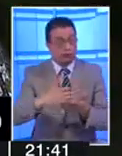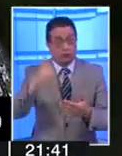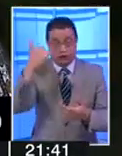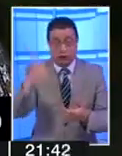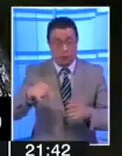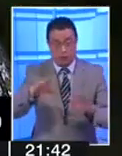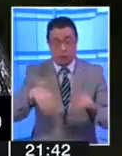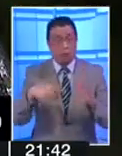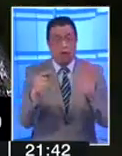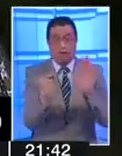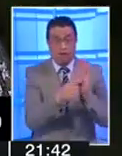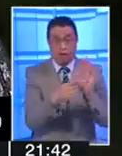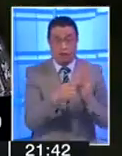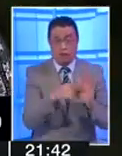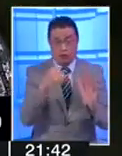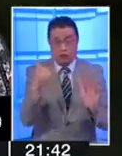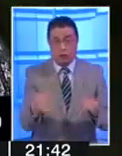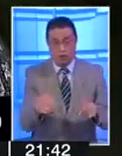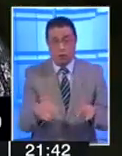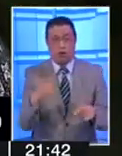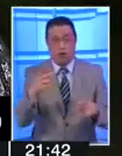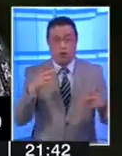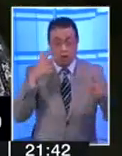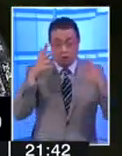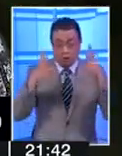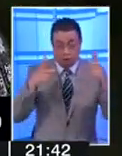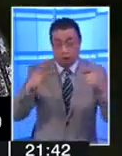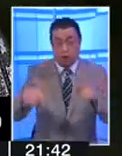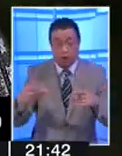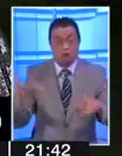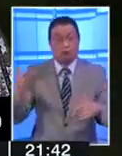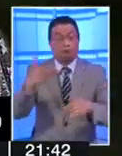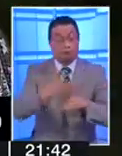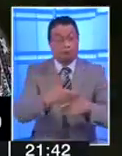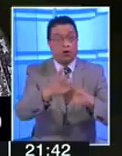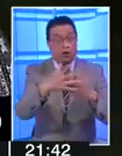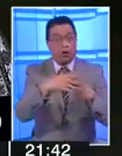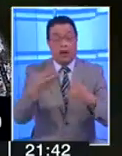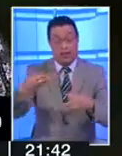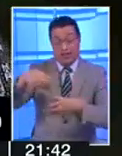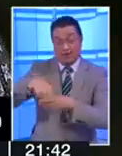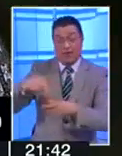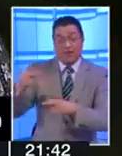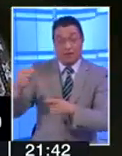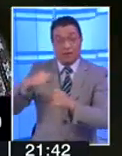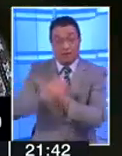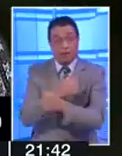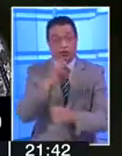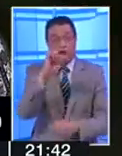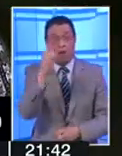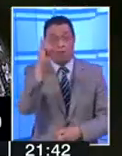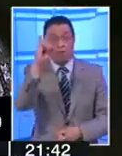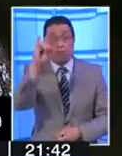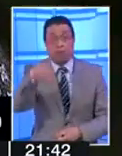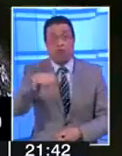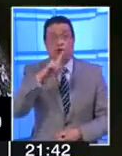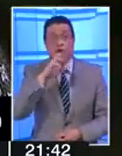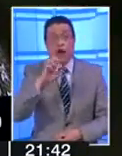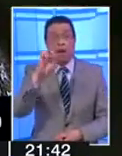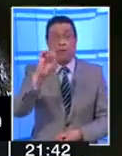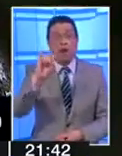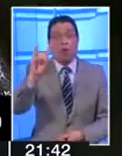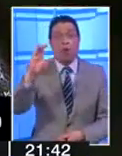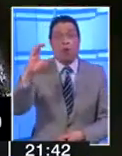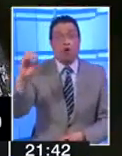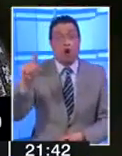en esta fecha. Es un acto organizado por los internos de Punta Peuco y obviamente busca